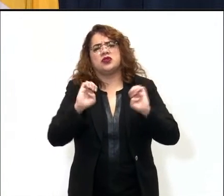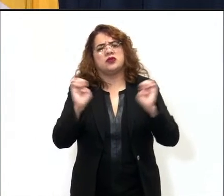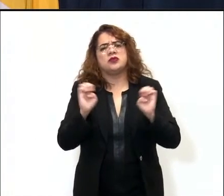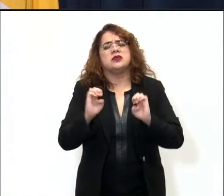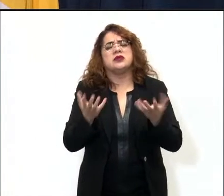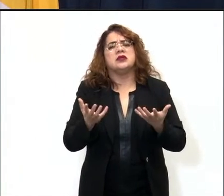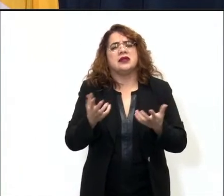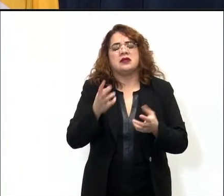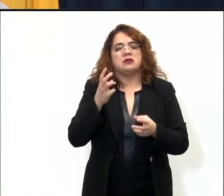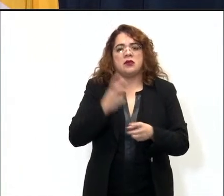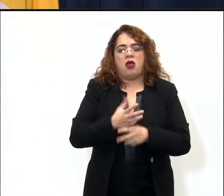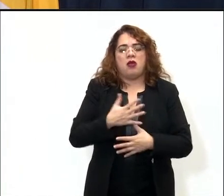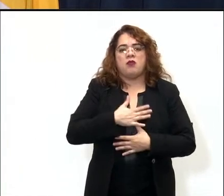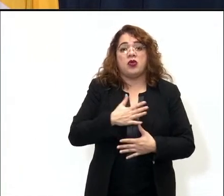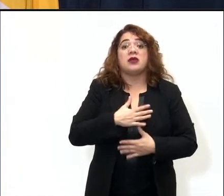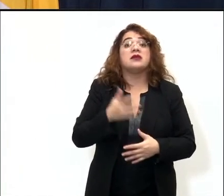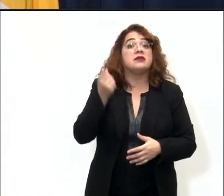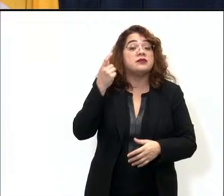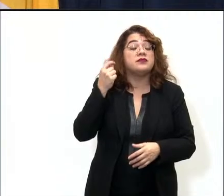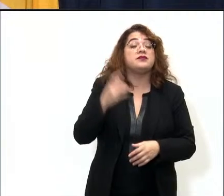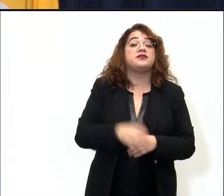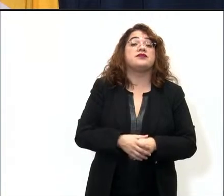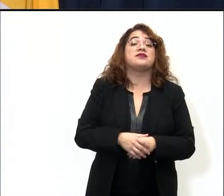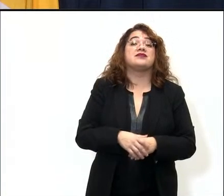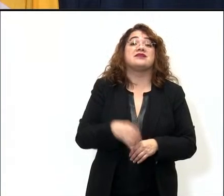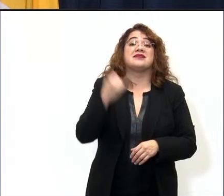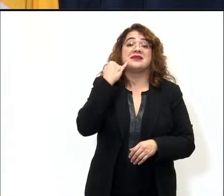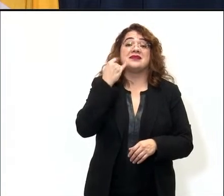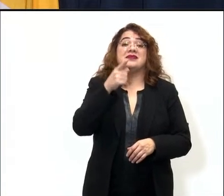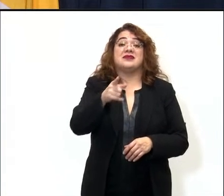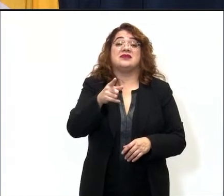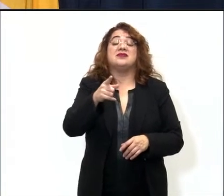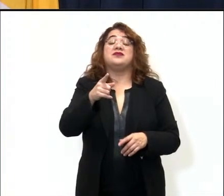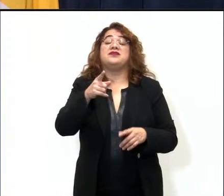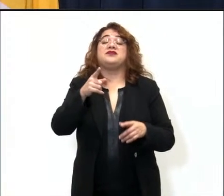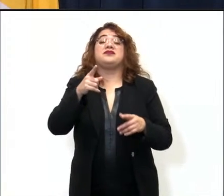respirar. Controle si sus síntomas